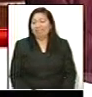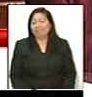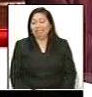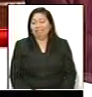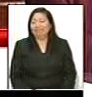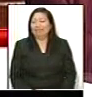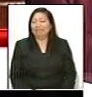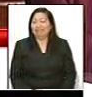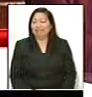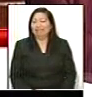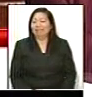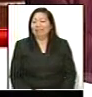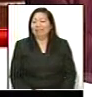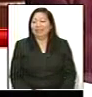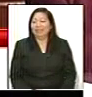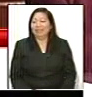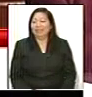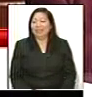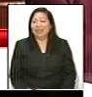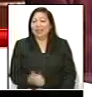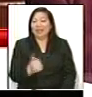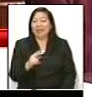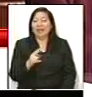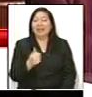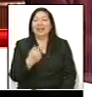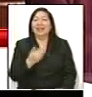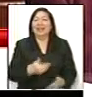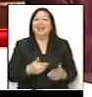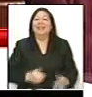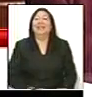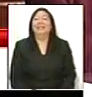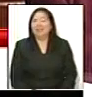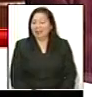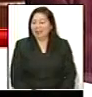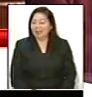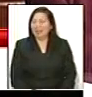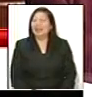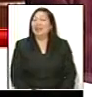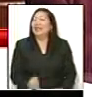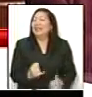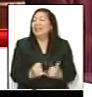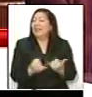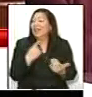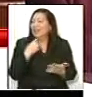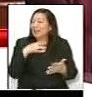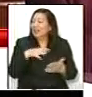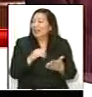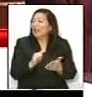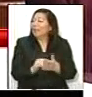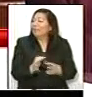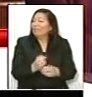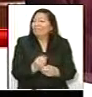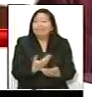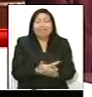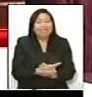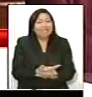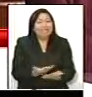estoy extrañando a la presidencia de Marco Arana, presidenta. Bueno, para terminar, acá hay un estudio que no se ha tomado en